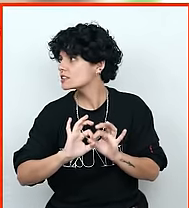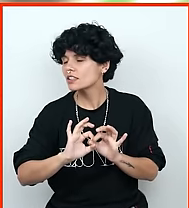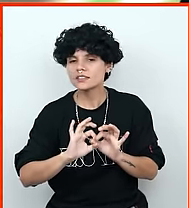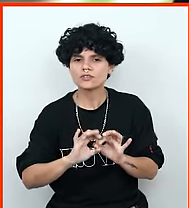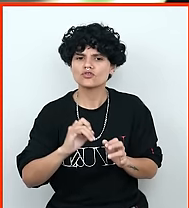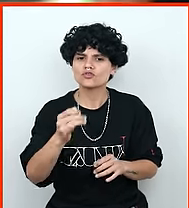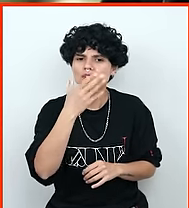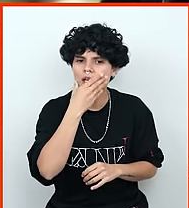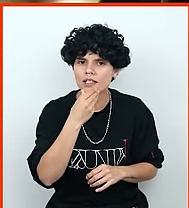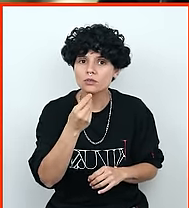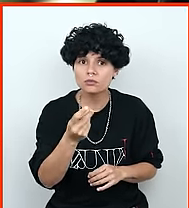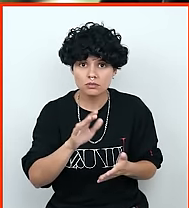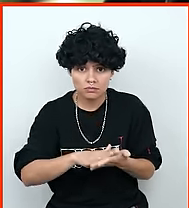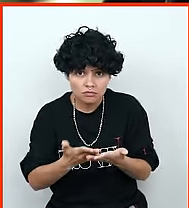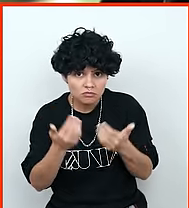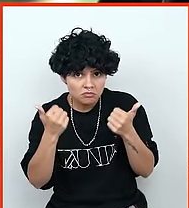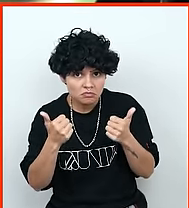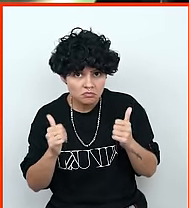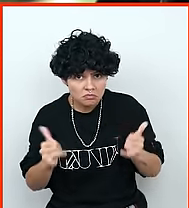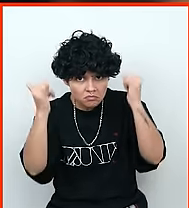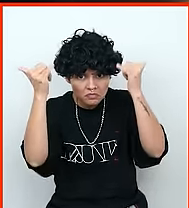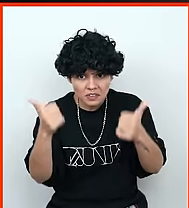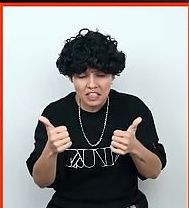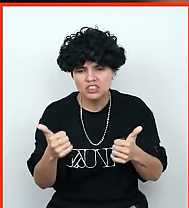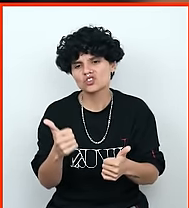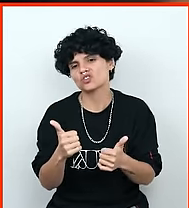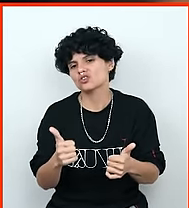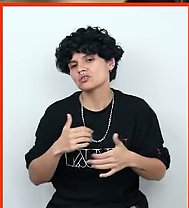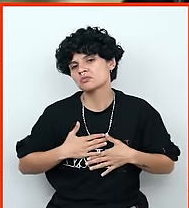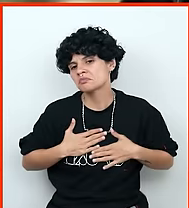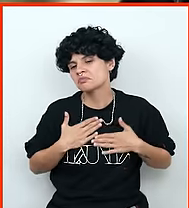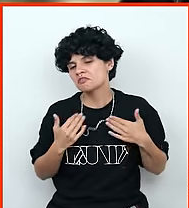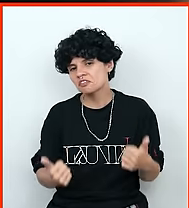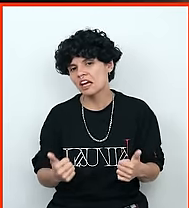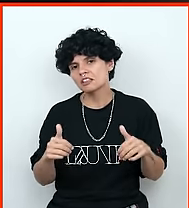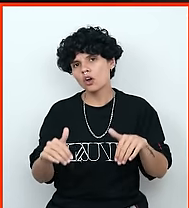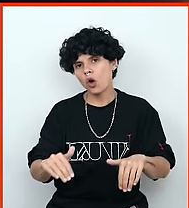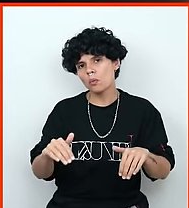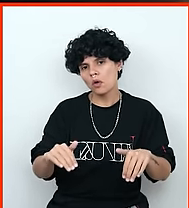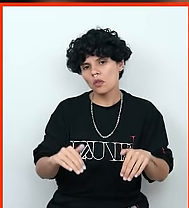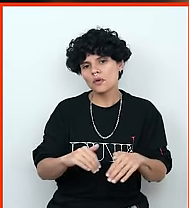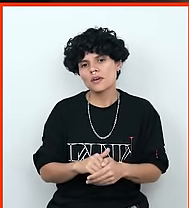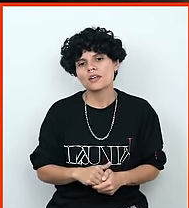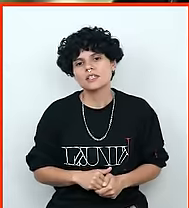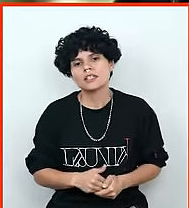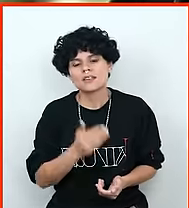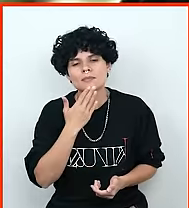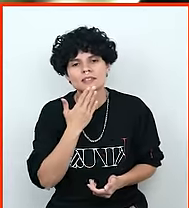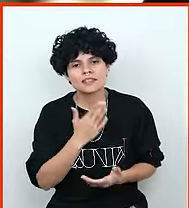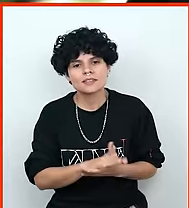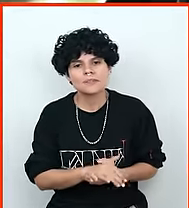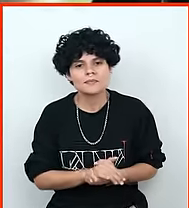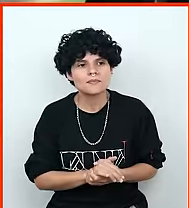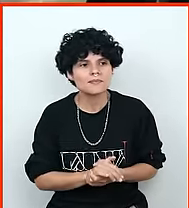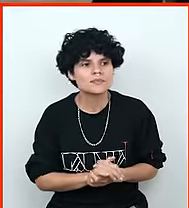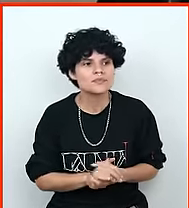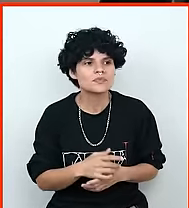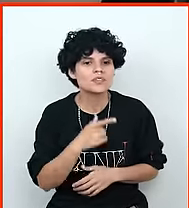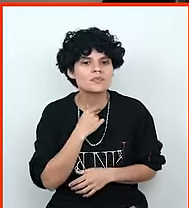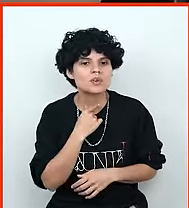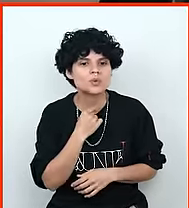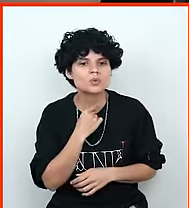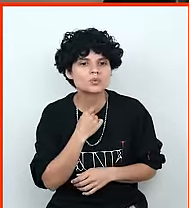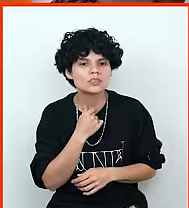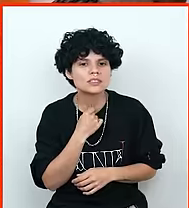¿eh? Sí. Bonito regalo, ¿no? Oye, ¿cómo lo has pasado bien, no? Lo he pasado a la raja, hermano. ¿Sí? Sí, me he sentido súper cómodo. Qué bueno, compadre. Porque de repente igual a nosotros nos gusta